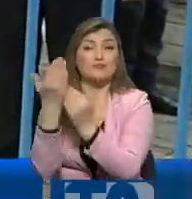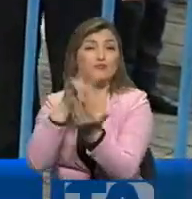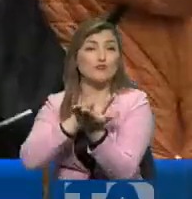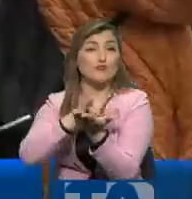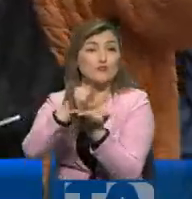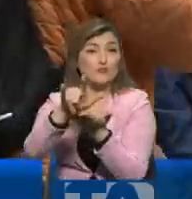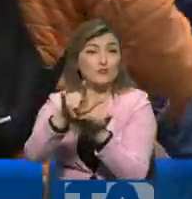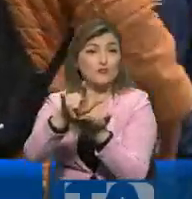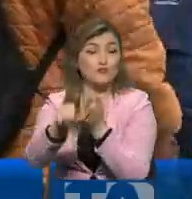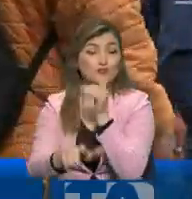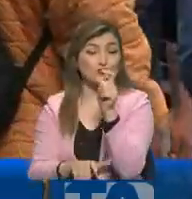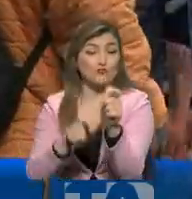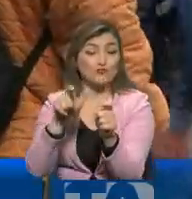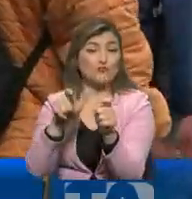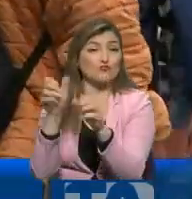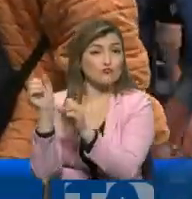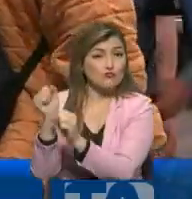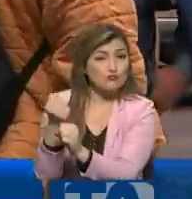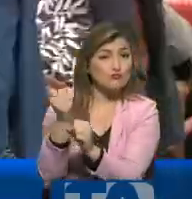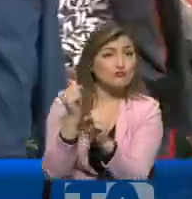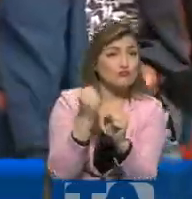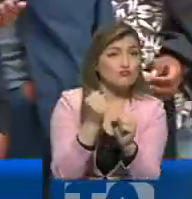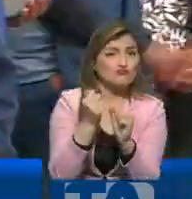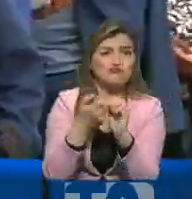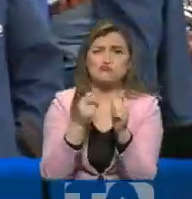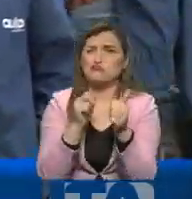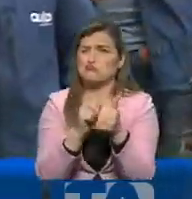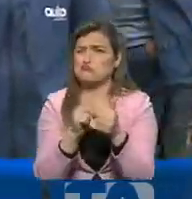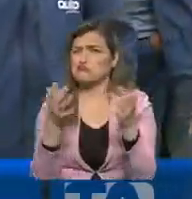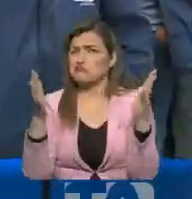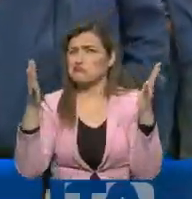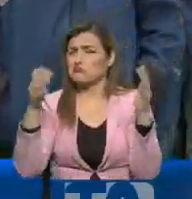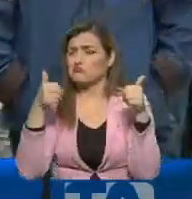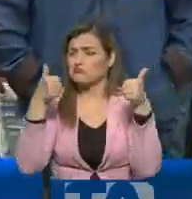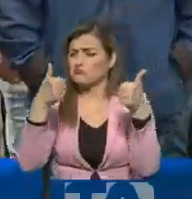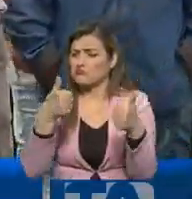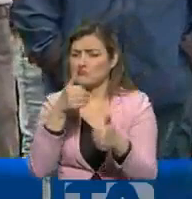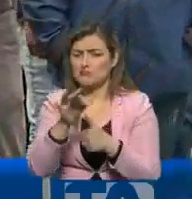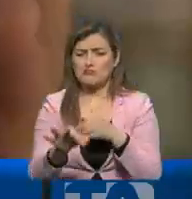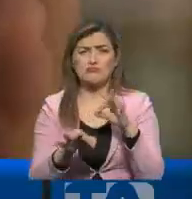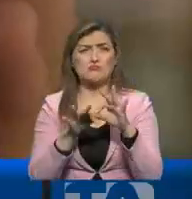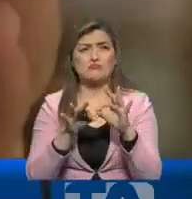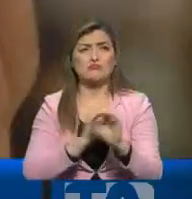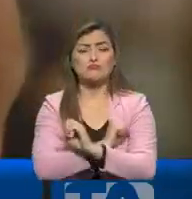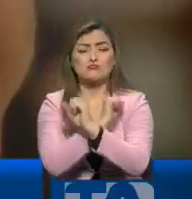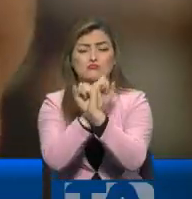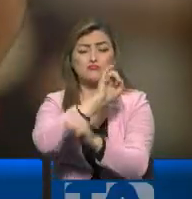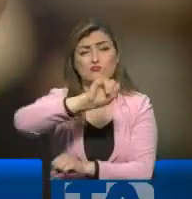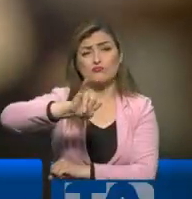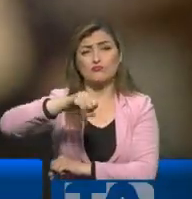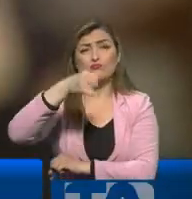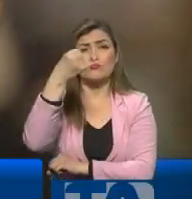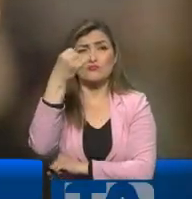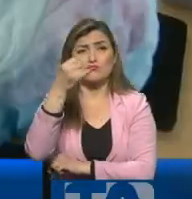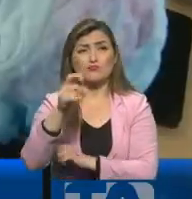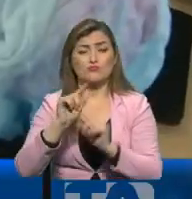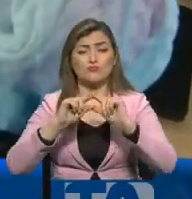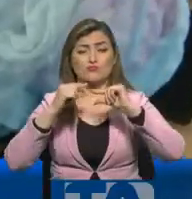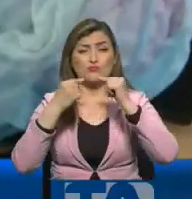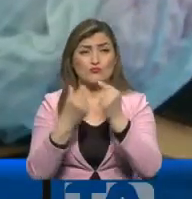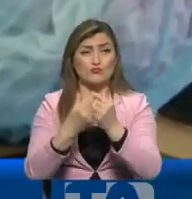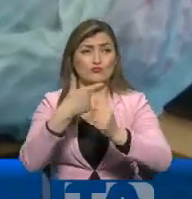la inoculación a personal de aseo avanzó sin inconvenientes durante la mañana de este jueves, pero la cifra de inoculados de los